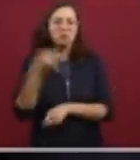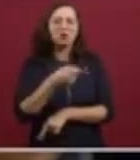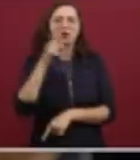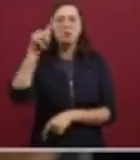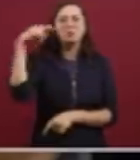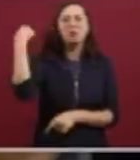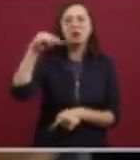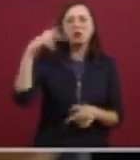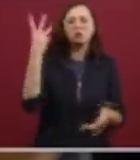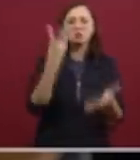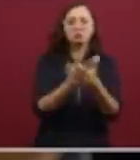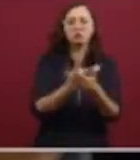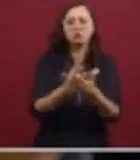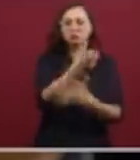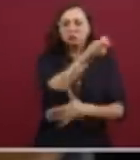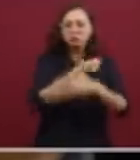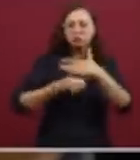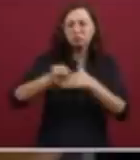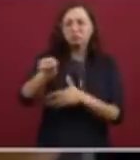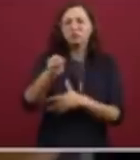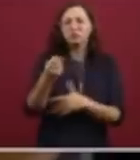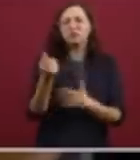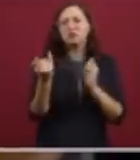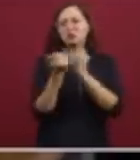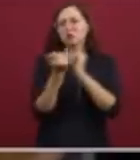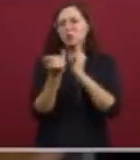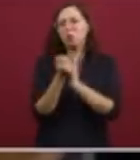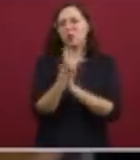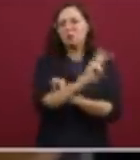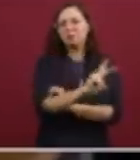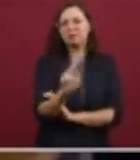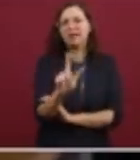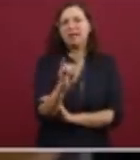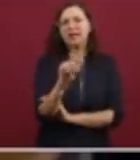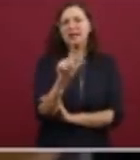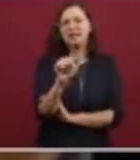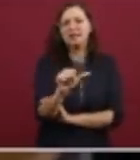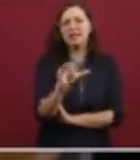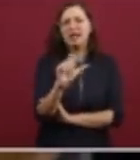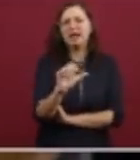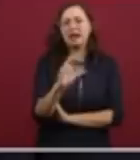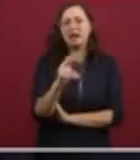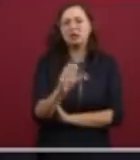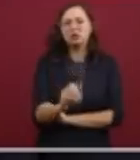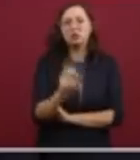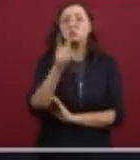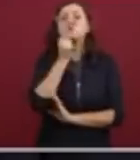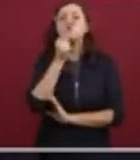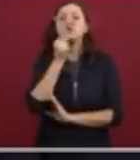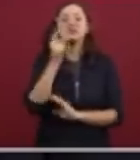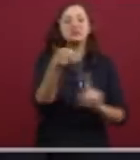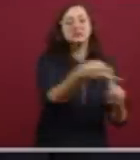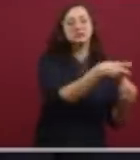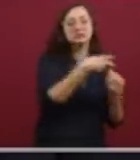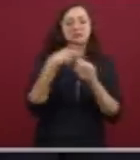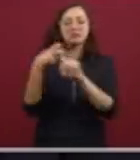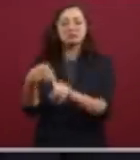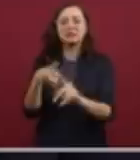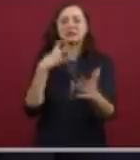Veracruz en un hecho muy parecido al de Lidia Cacho, un secuestro judicial, y solamente estuvo 6 días